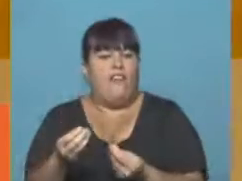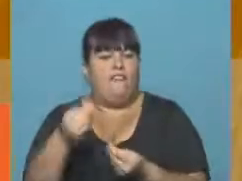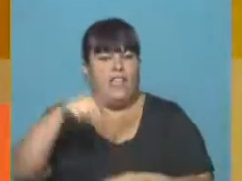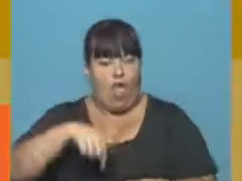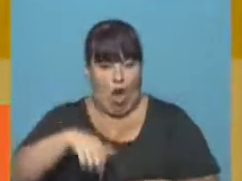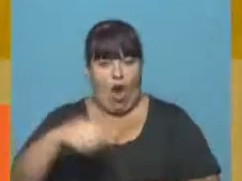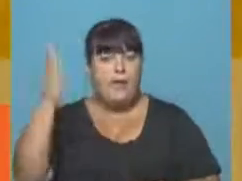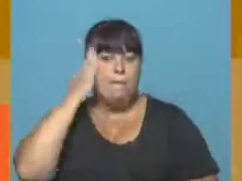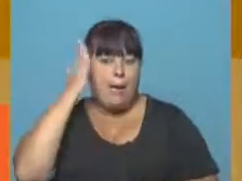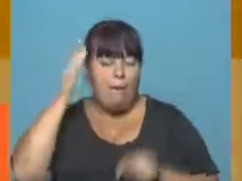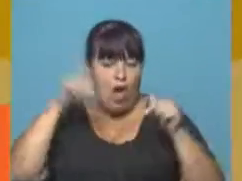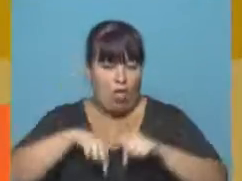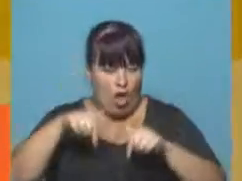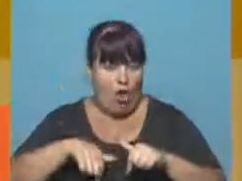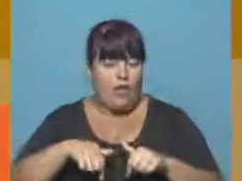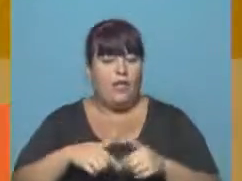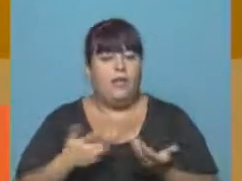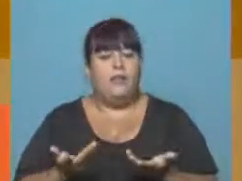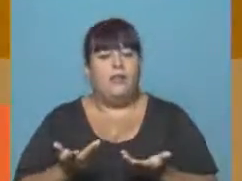de hoy, la memoria del día de hoy,